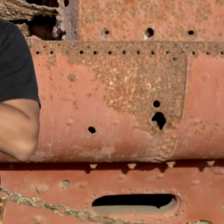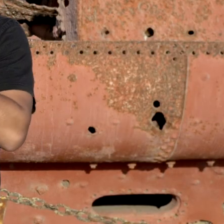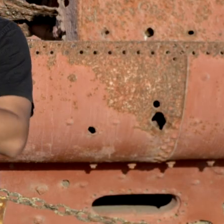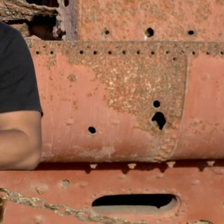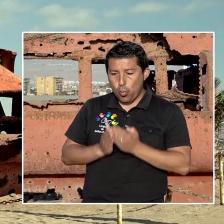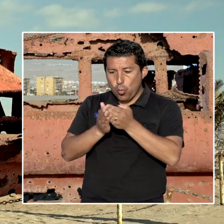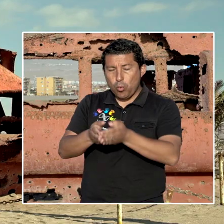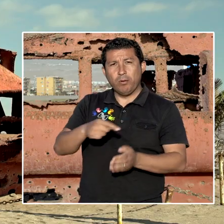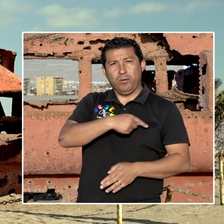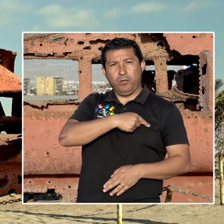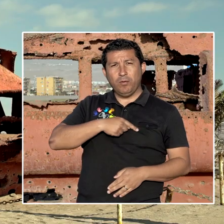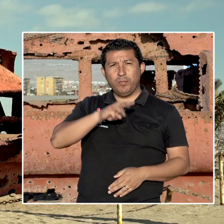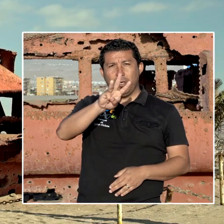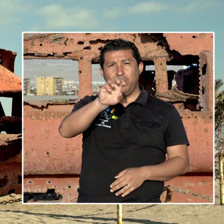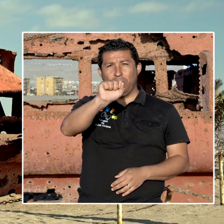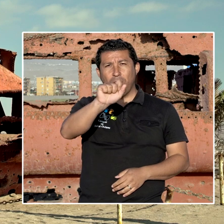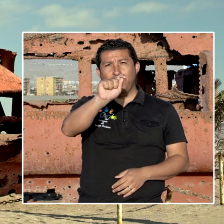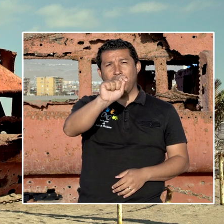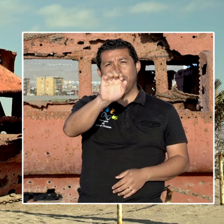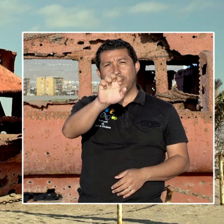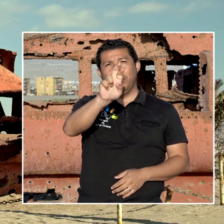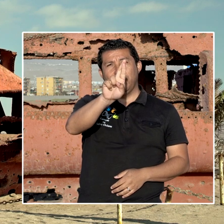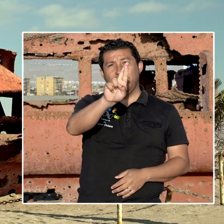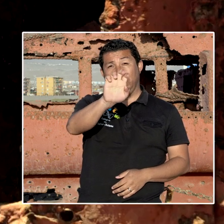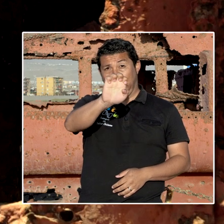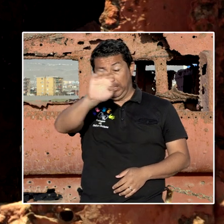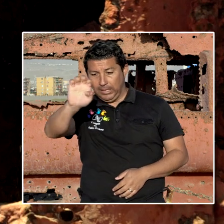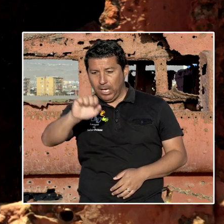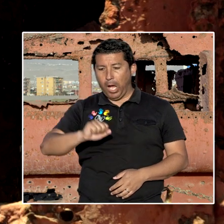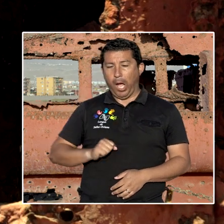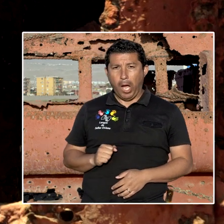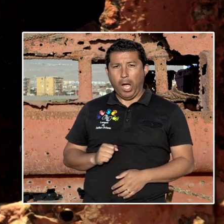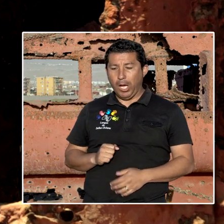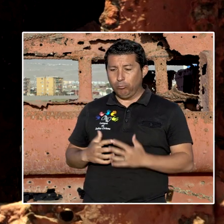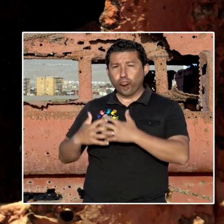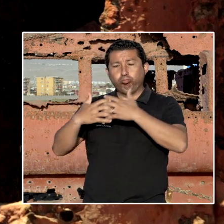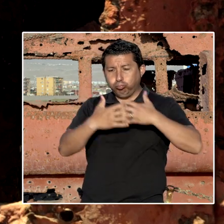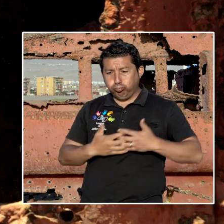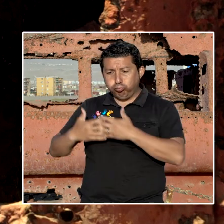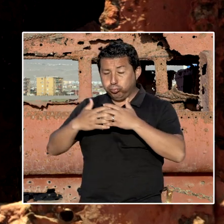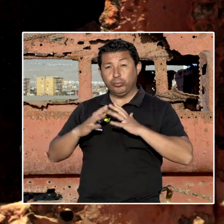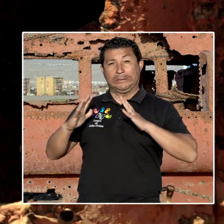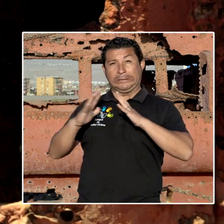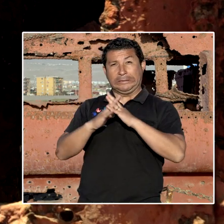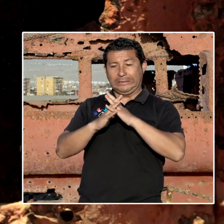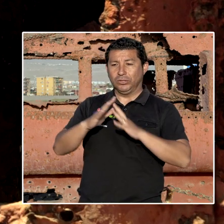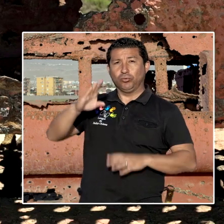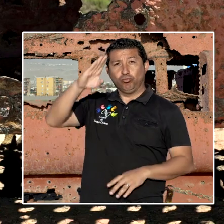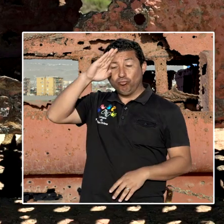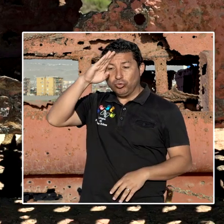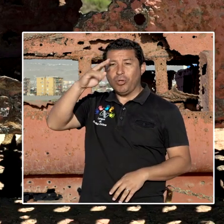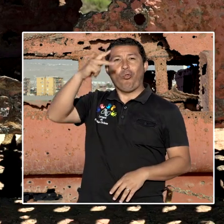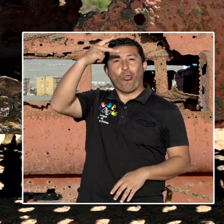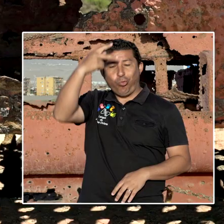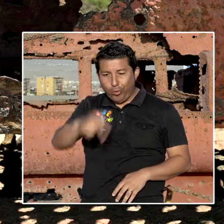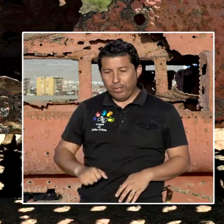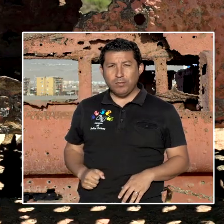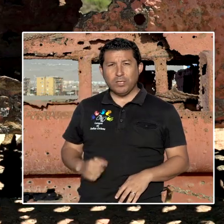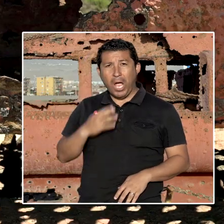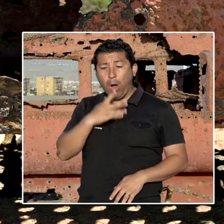evento que el water y un buque de la armada de eeuu llegó hasta 500 metros